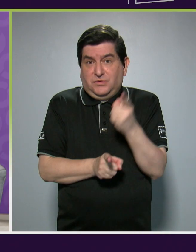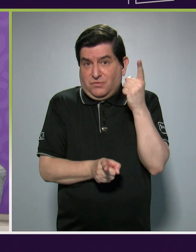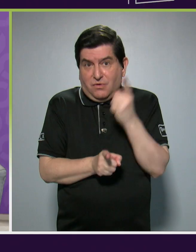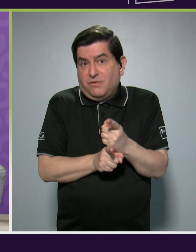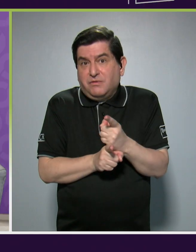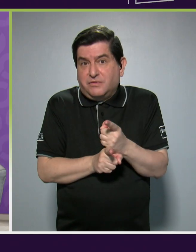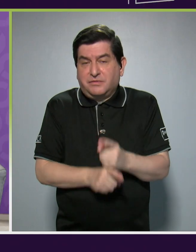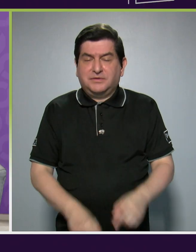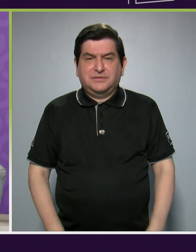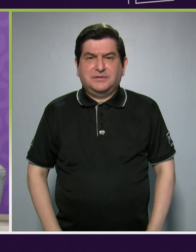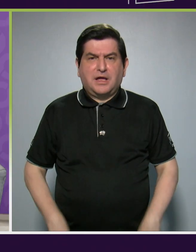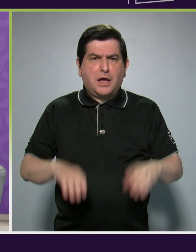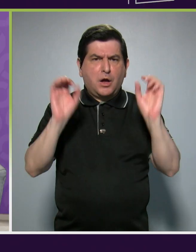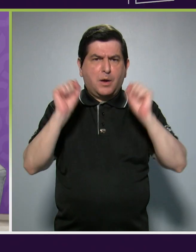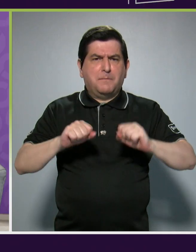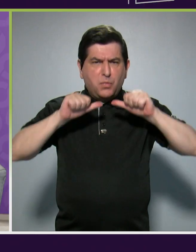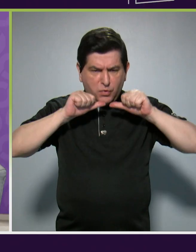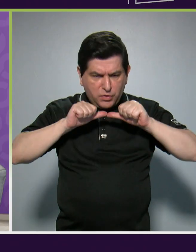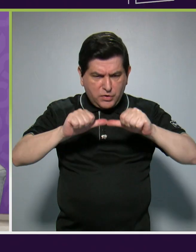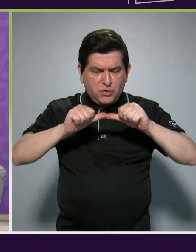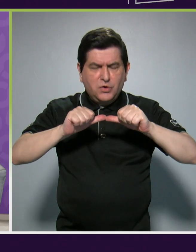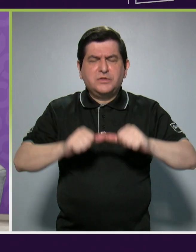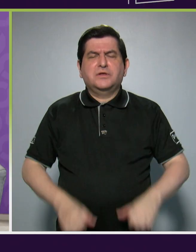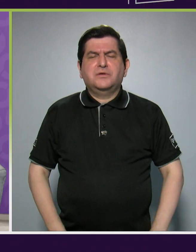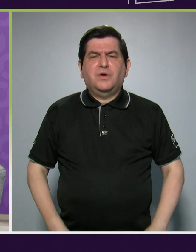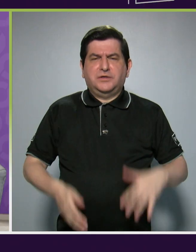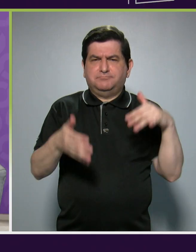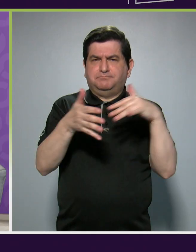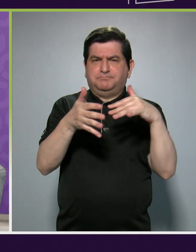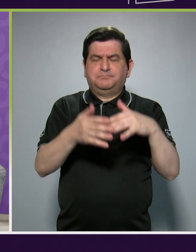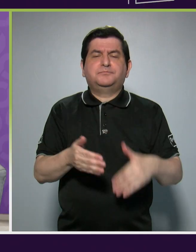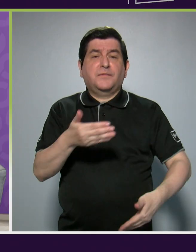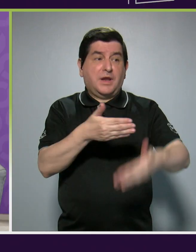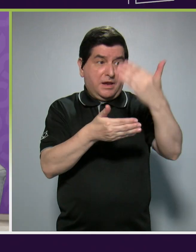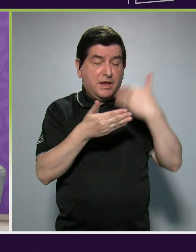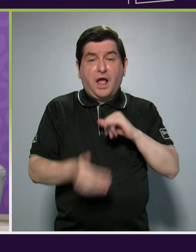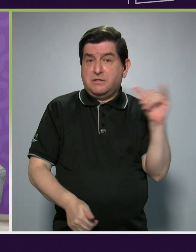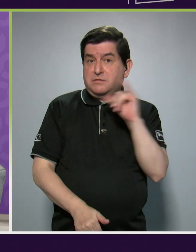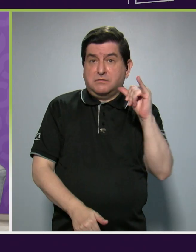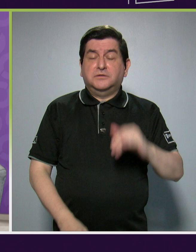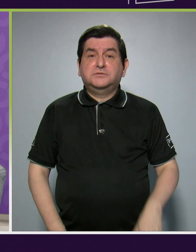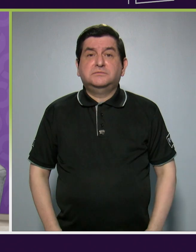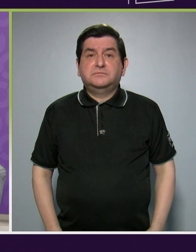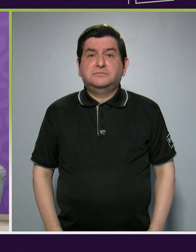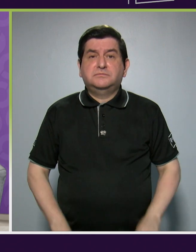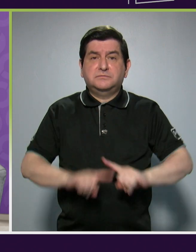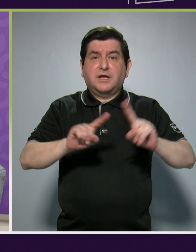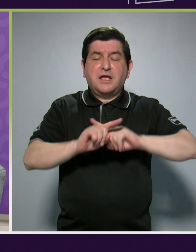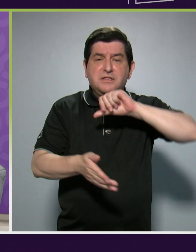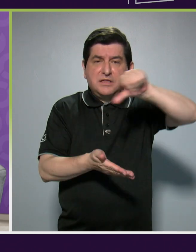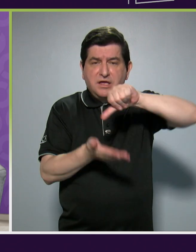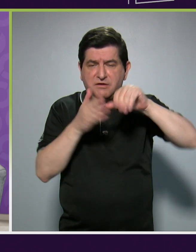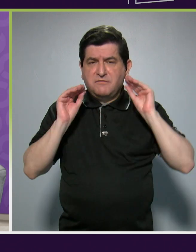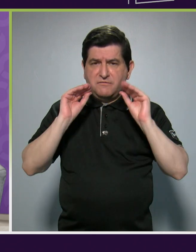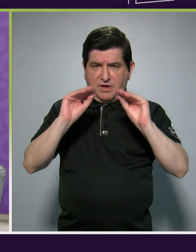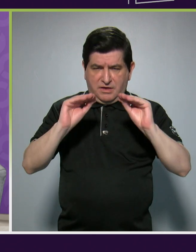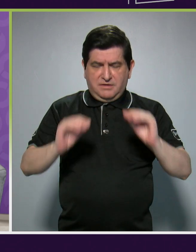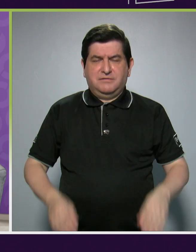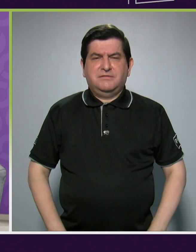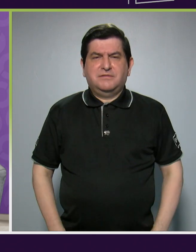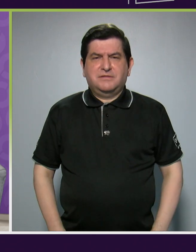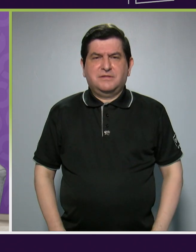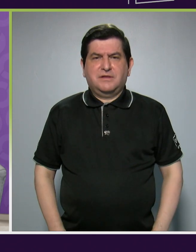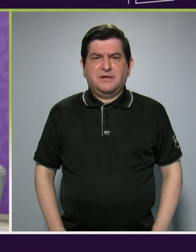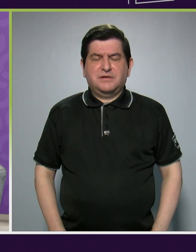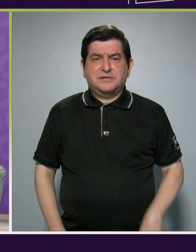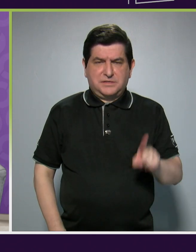¿verdad?, para poder seguir dentro del sistema. Y en el pasado también hubo en muchos centros educativos. Es una potestad